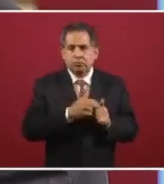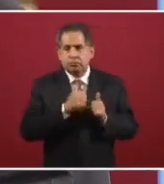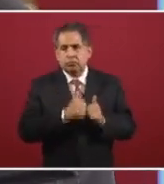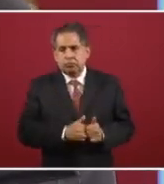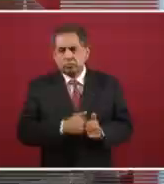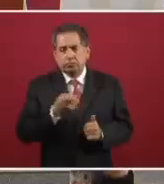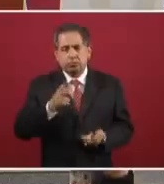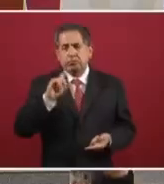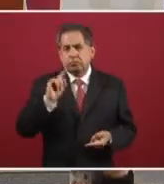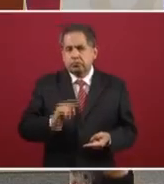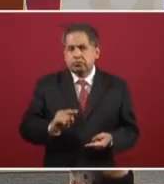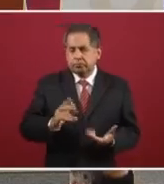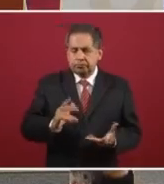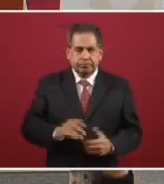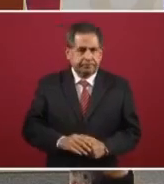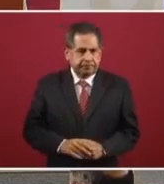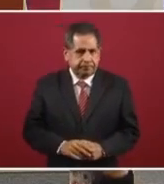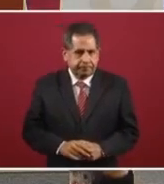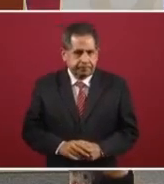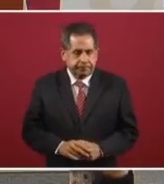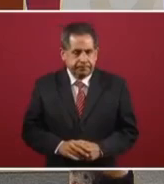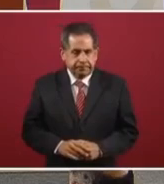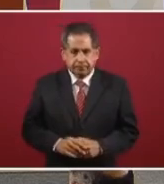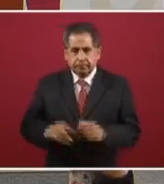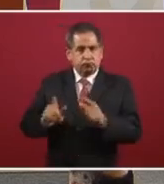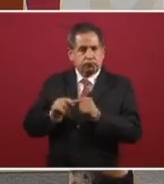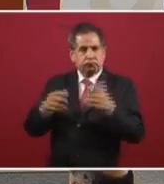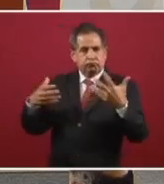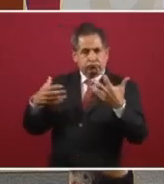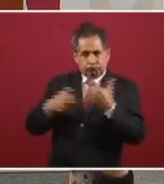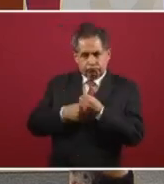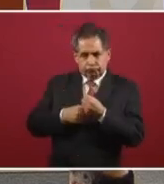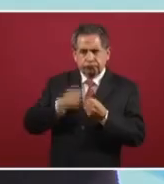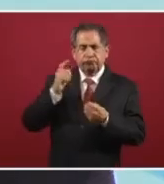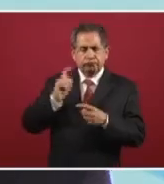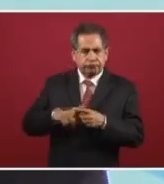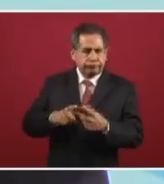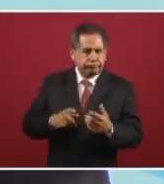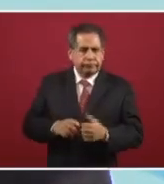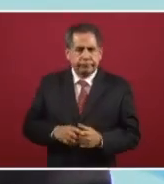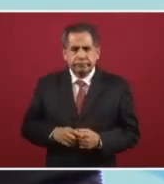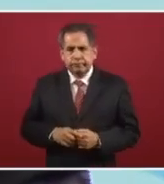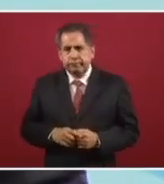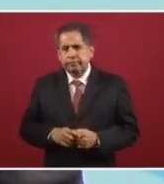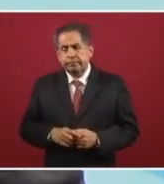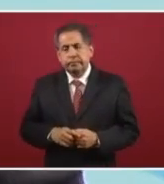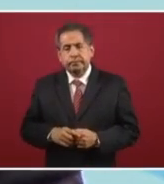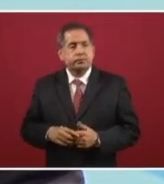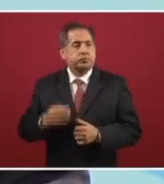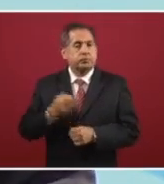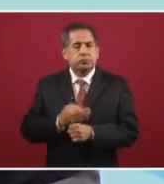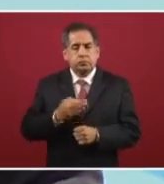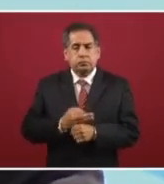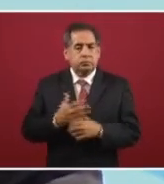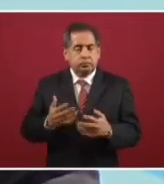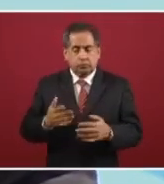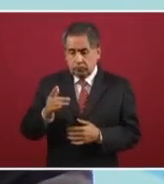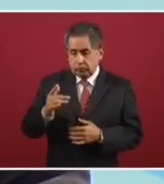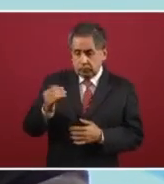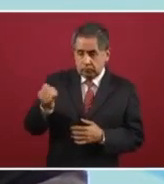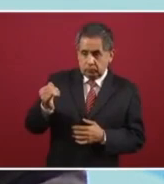migratoria implementada por México, reunión que él mismo calificó como exitosa. El punto en el que nos encontrábamos en el mes de